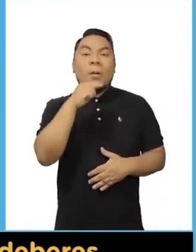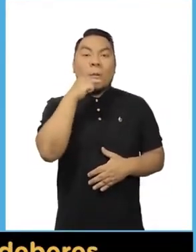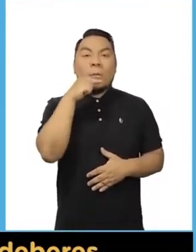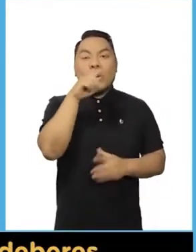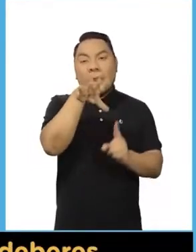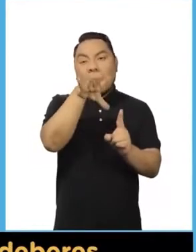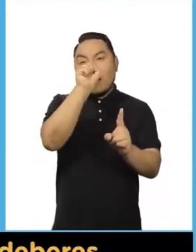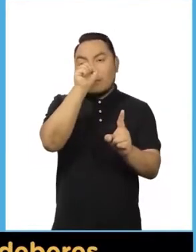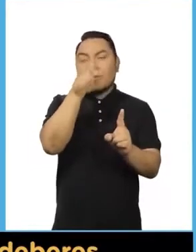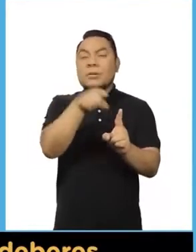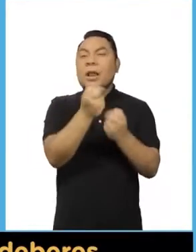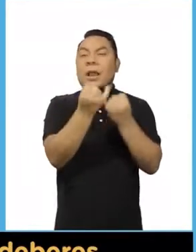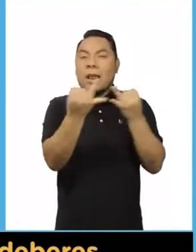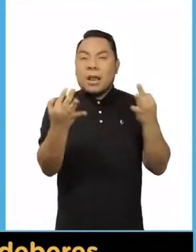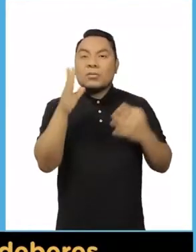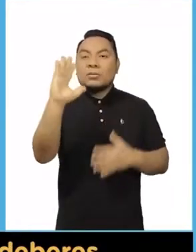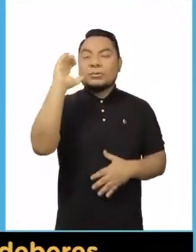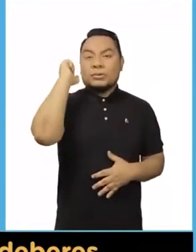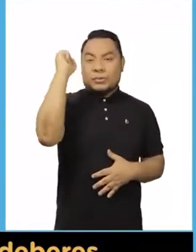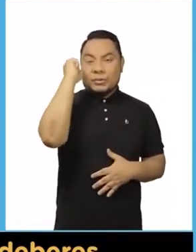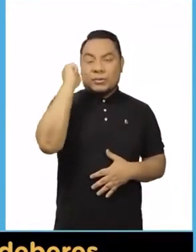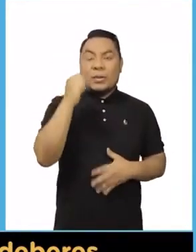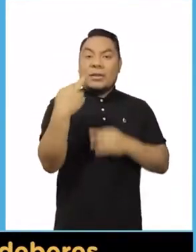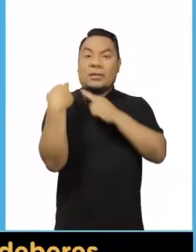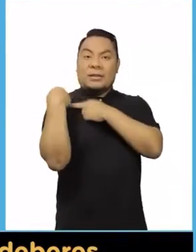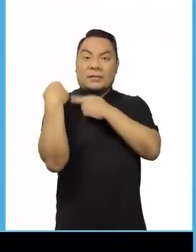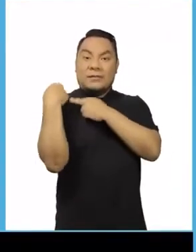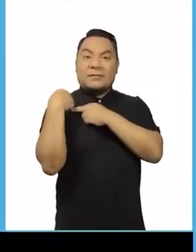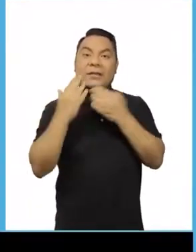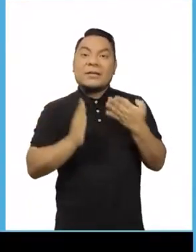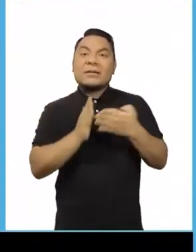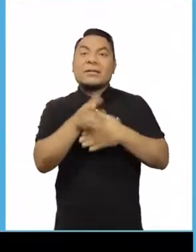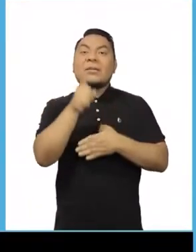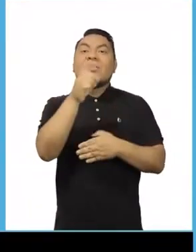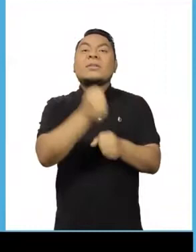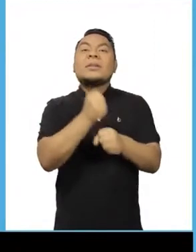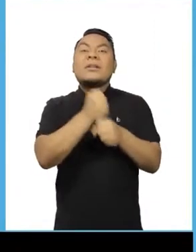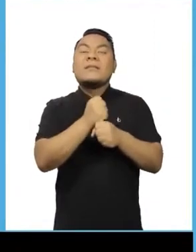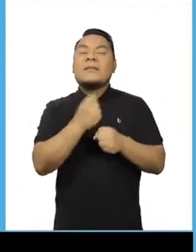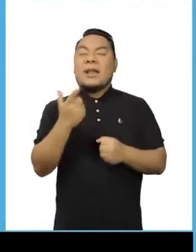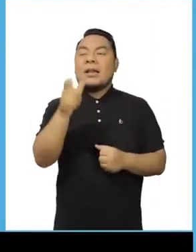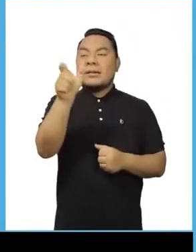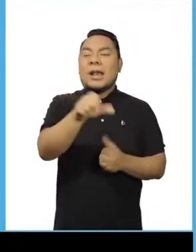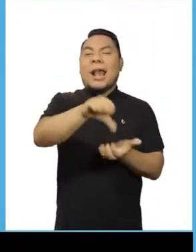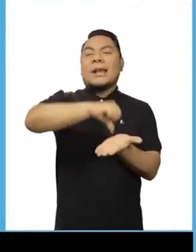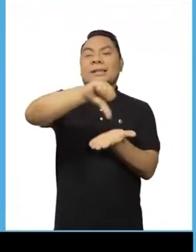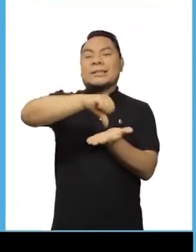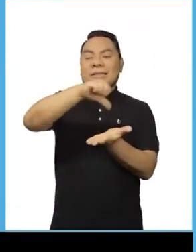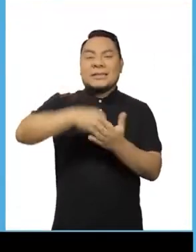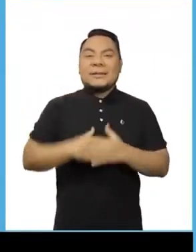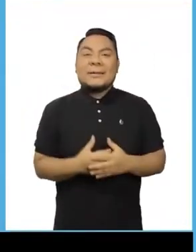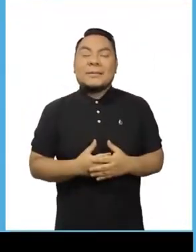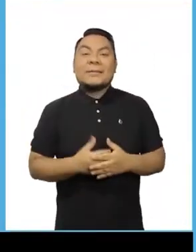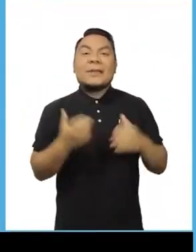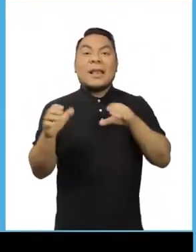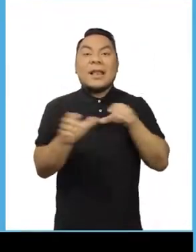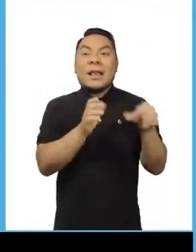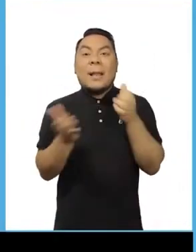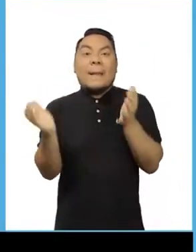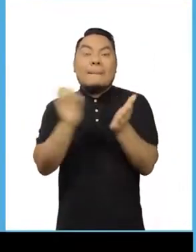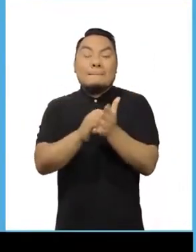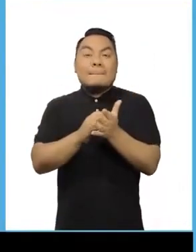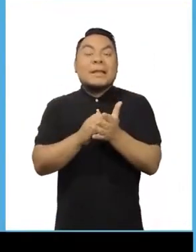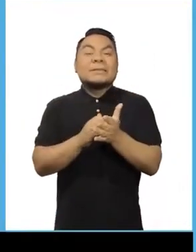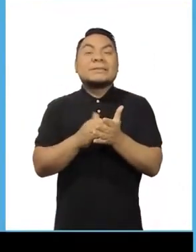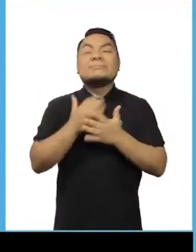hijo identificará algunos de sus derechos y deberes mediante un trabajo artístico. Y para hacerlo